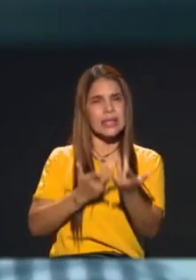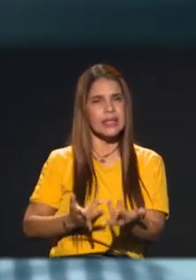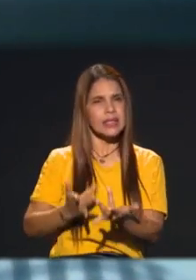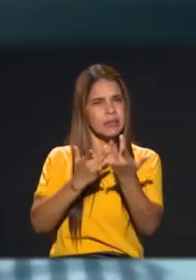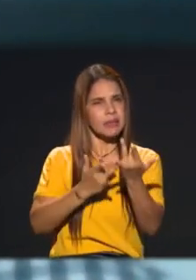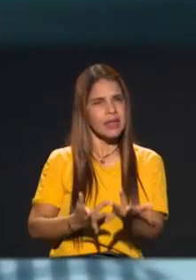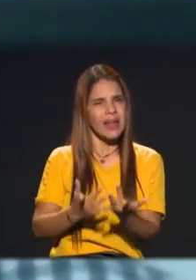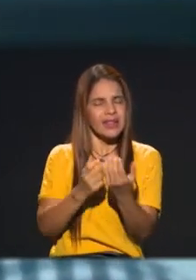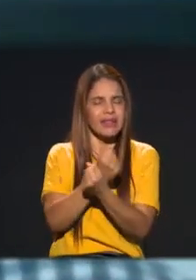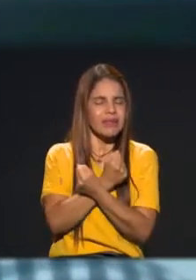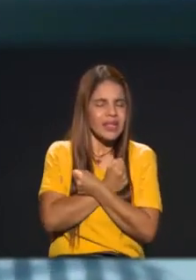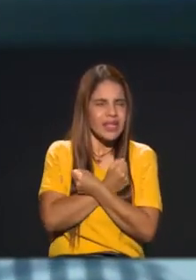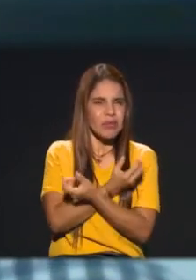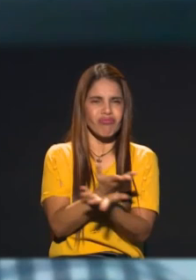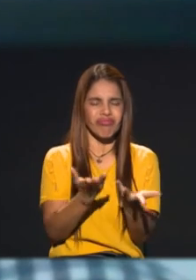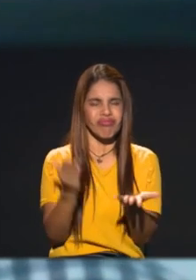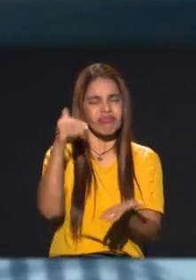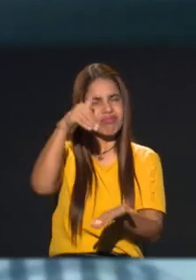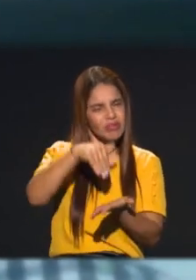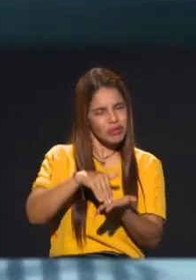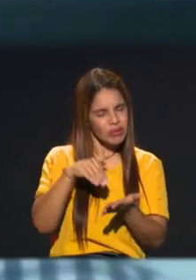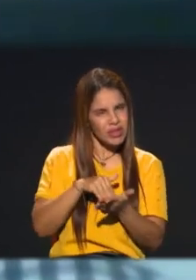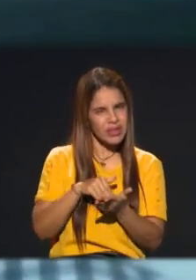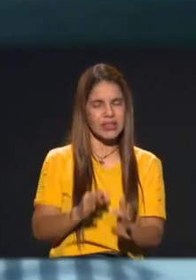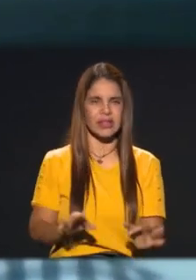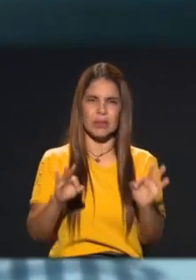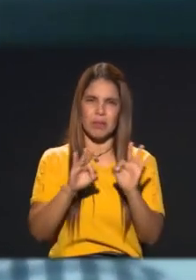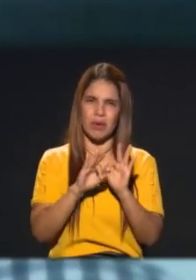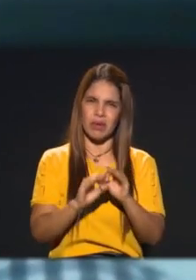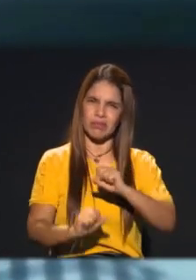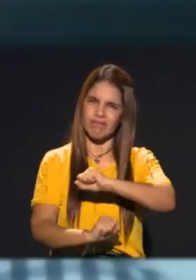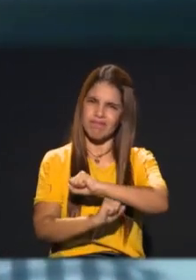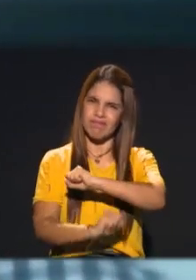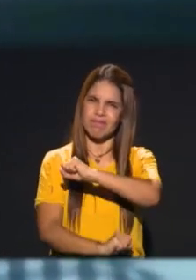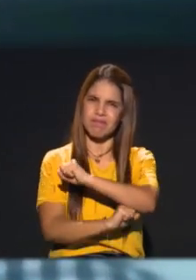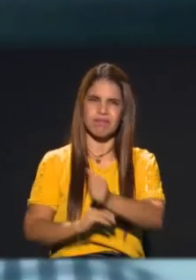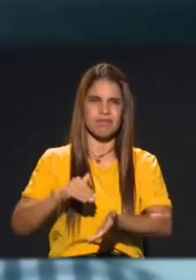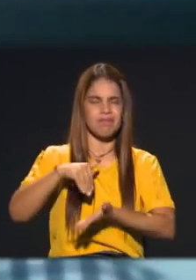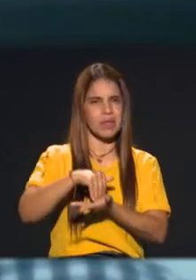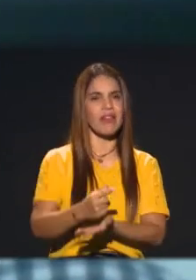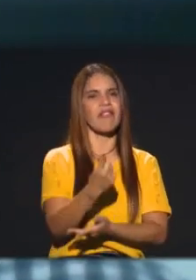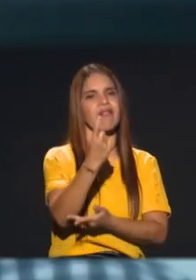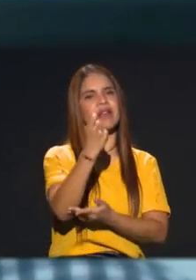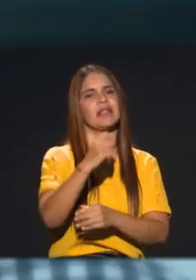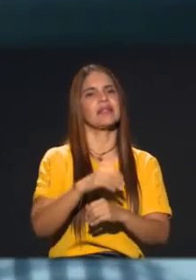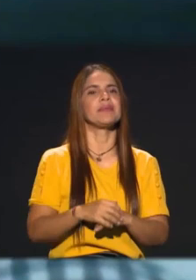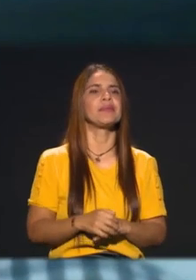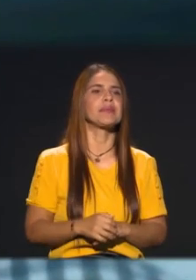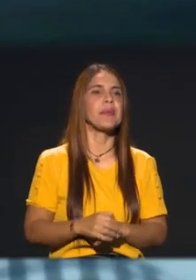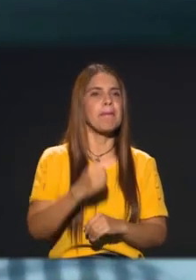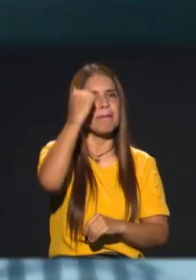esperanza, de la pedagogía del amor, volver a todas las partes afectivas, que es lo que nos está haciendo falta en estos momentos. Desde